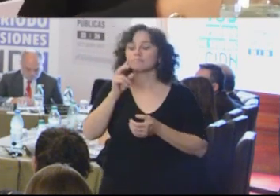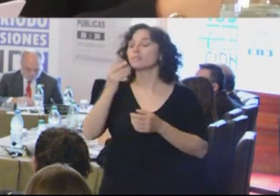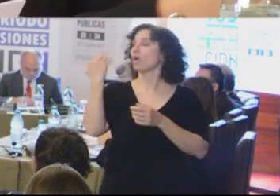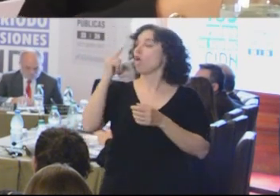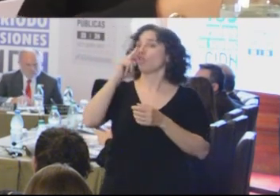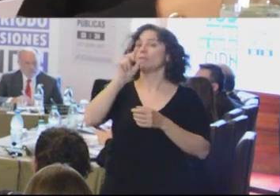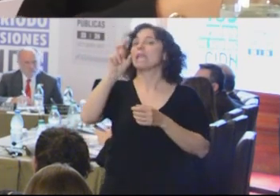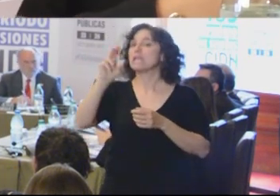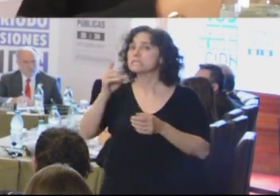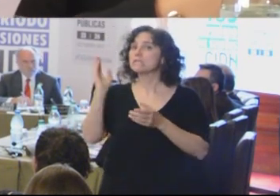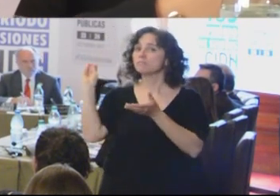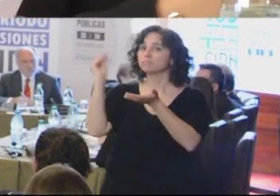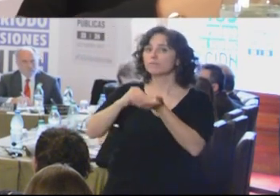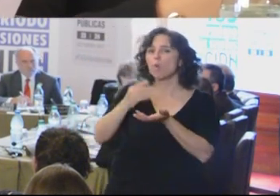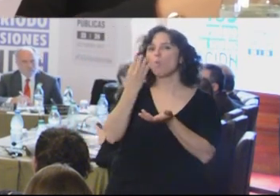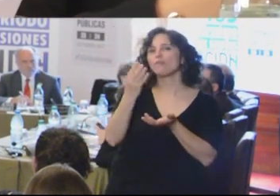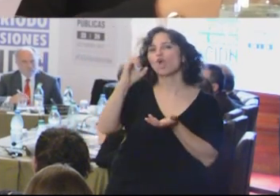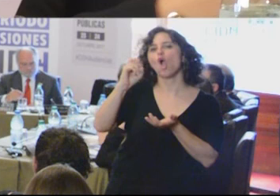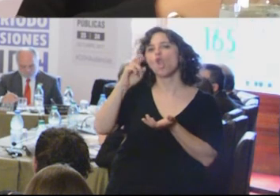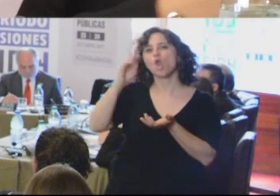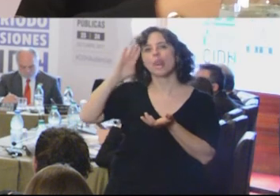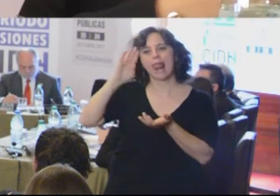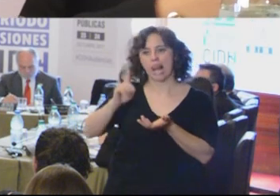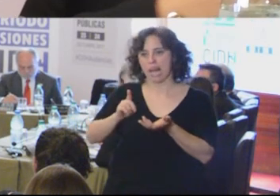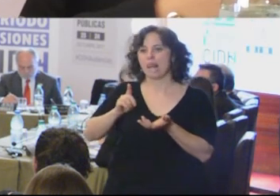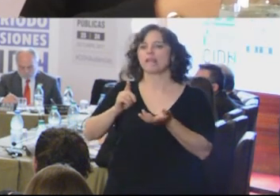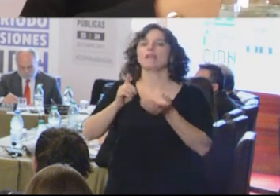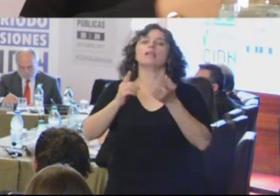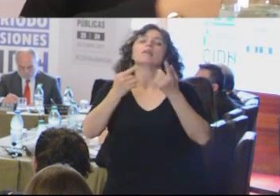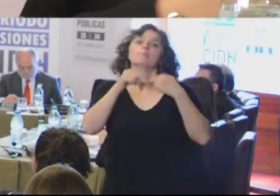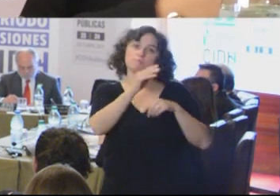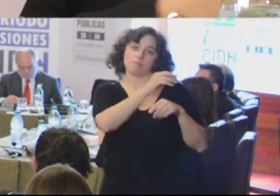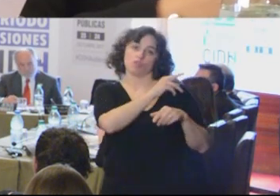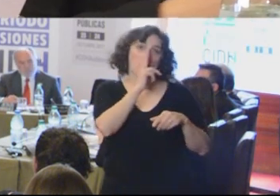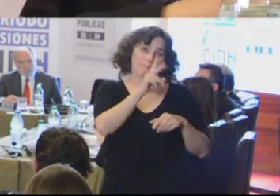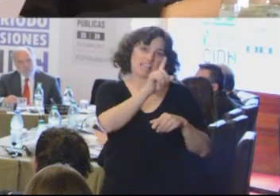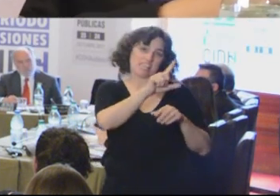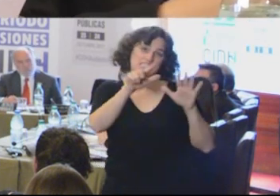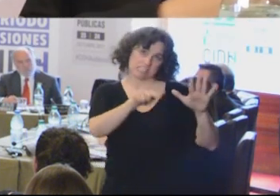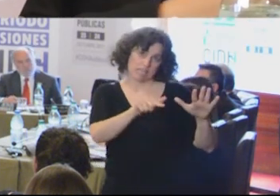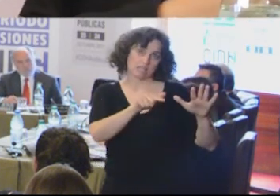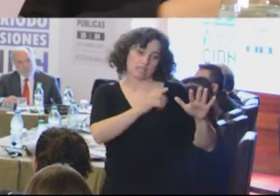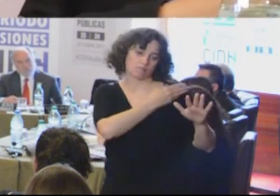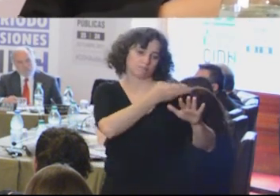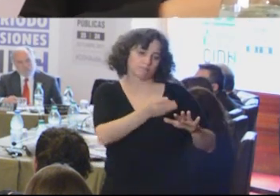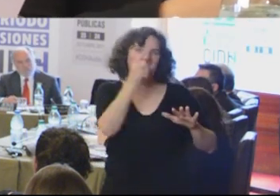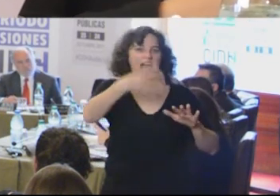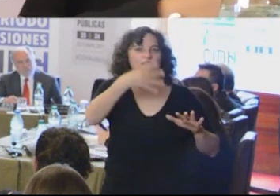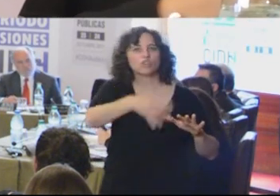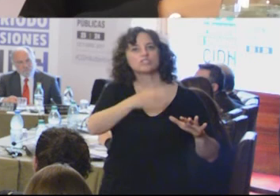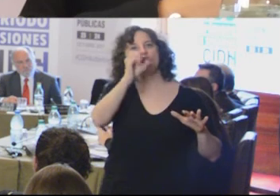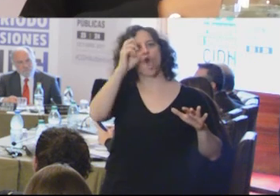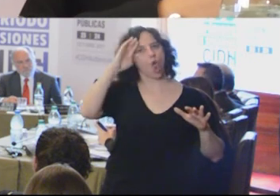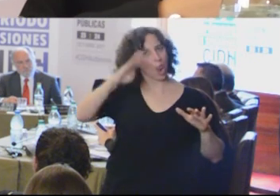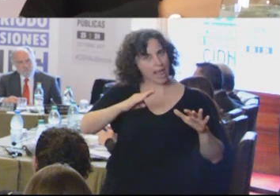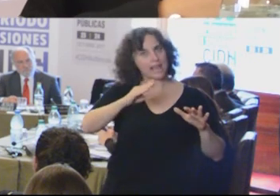reportaron cuatro coroneles o tenientes coroneles mientras que en el 2017 estamos reportando 14 coroneles